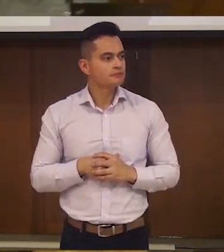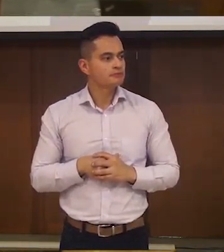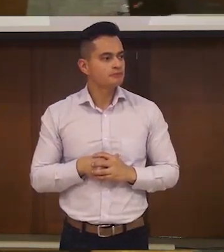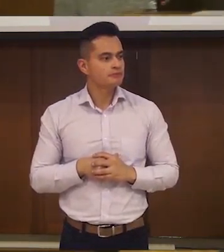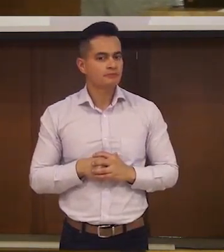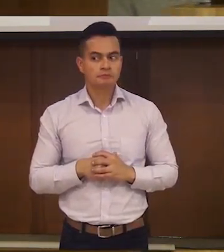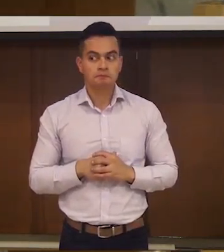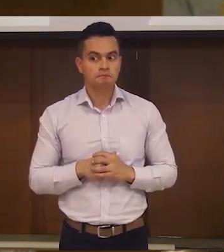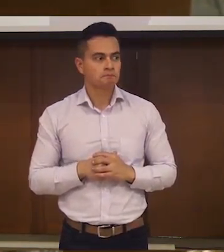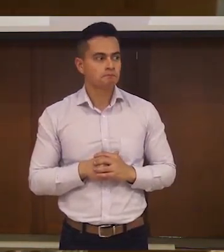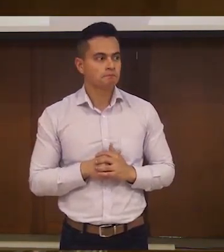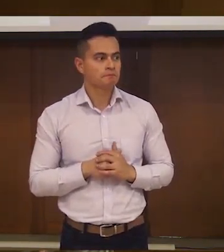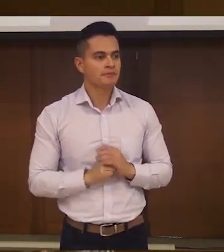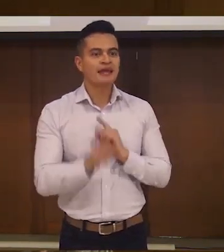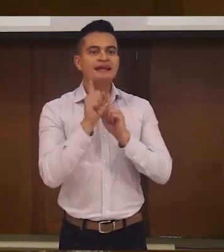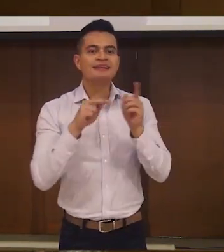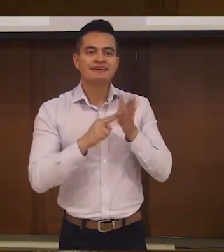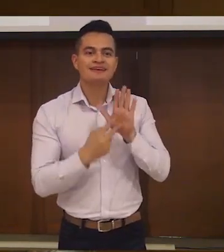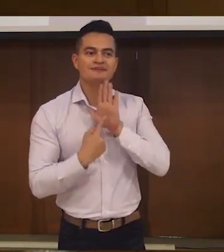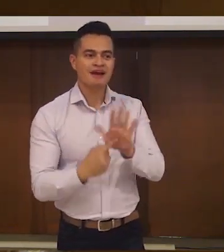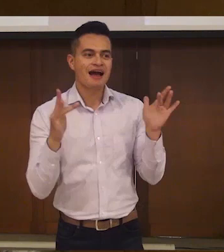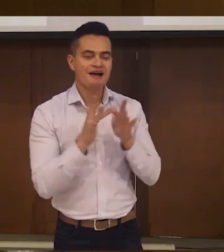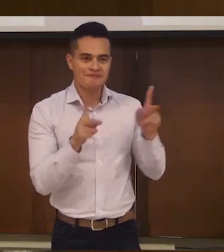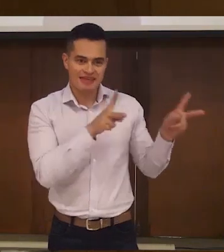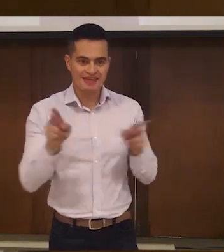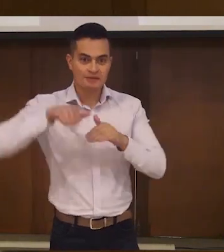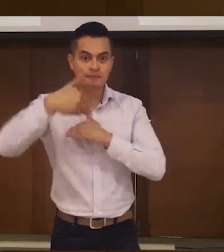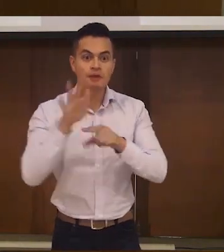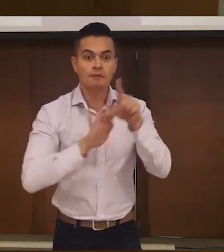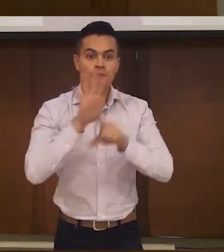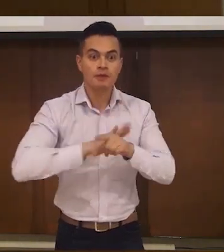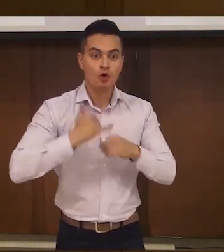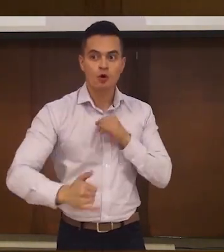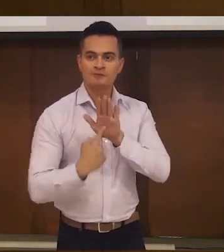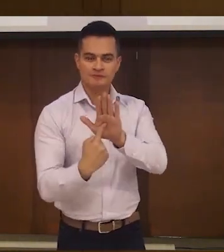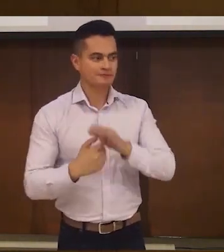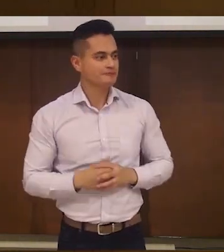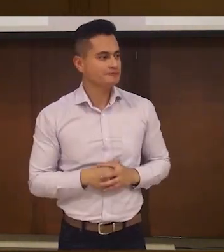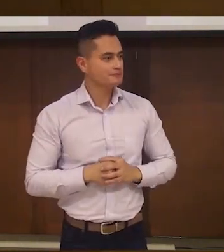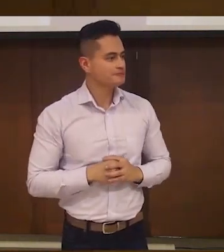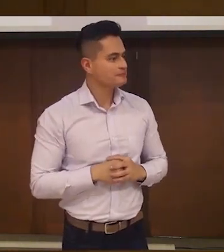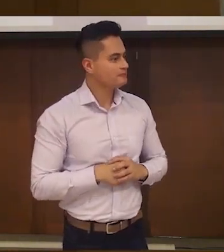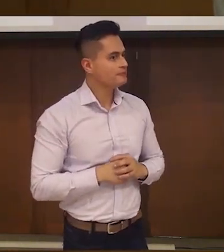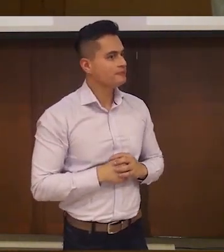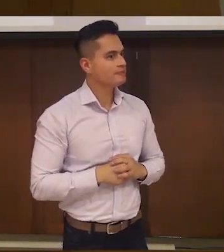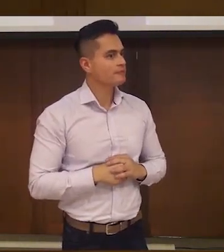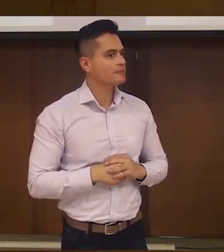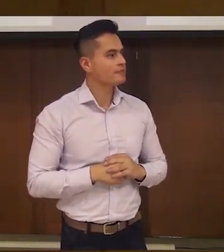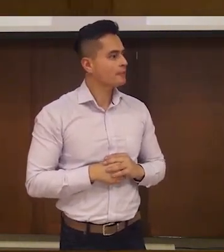edición, ¿no es cierto? Se va a ver en los videos finales. Bueno,